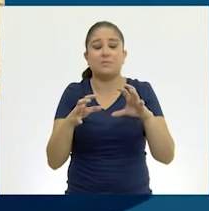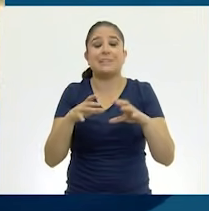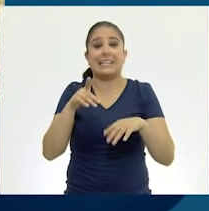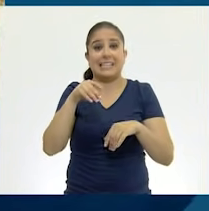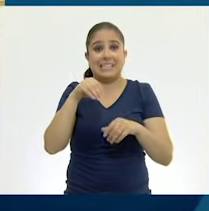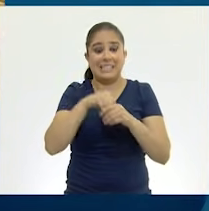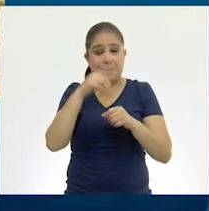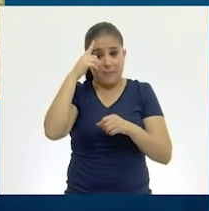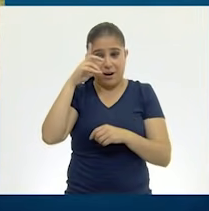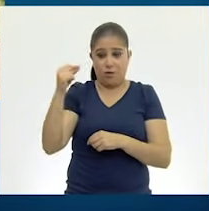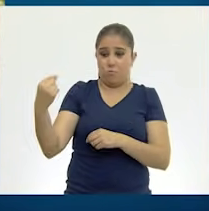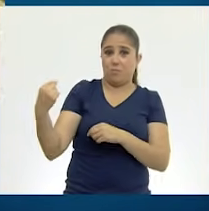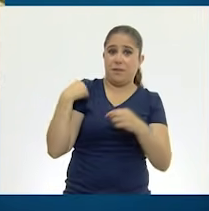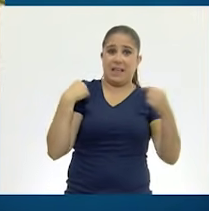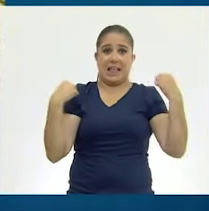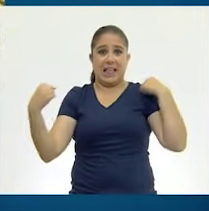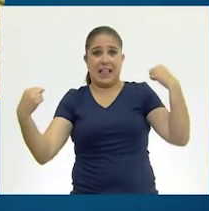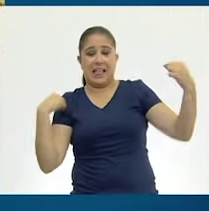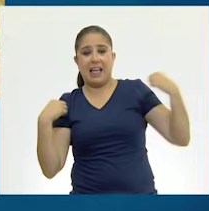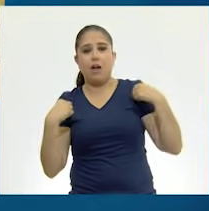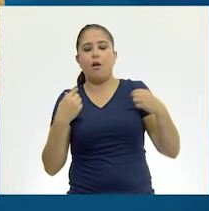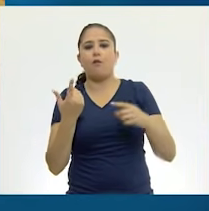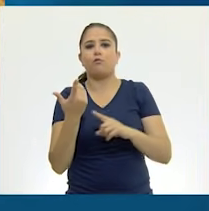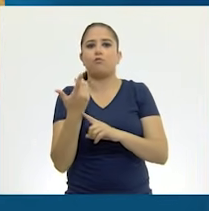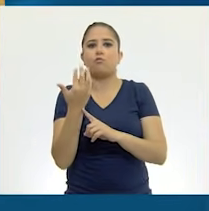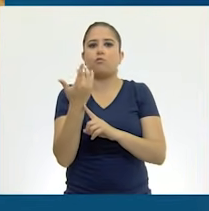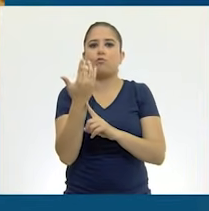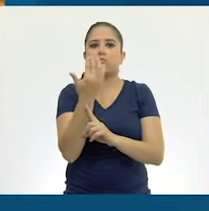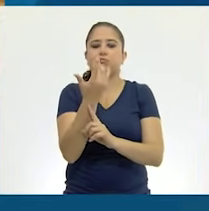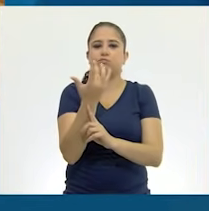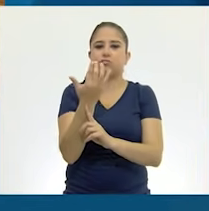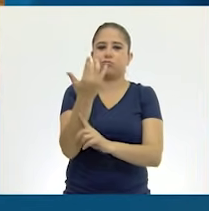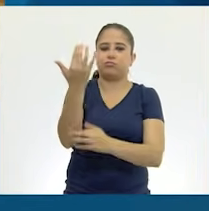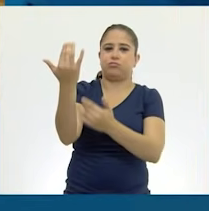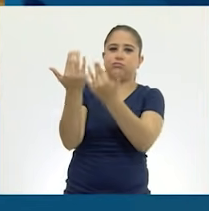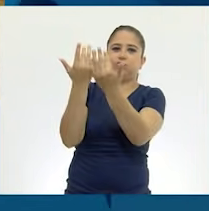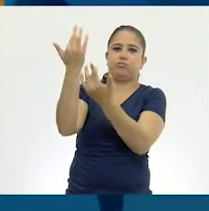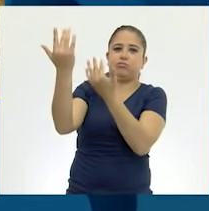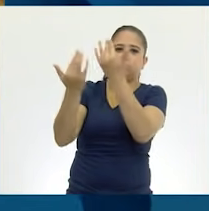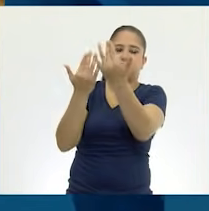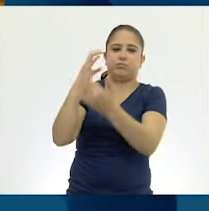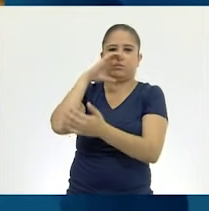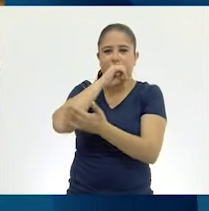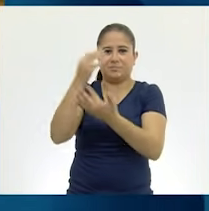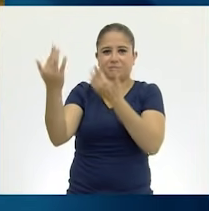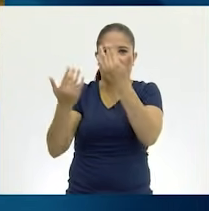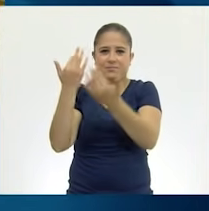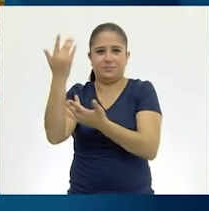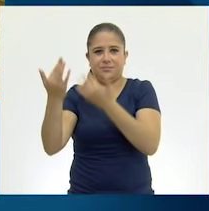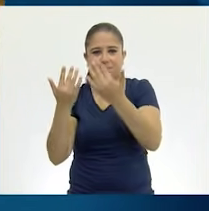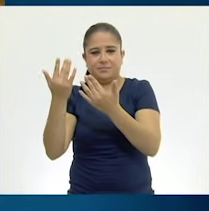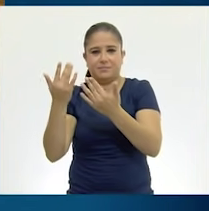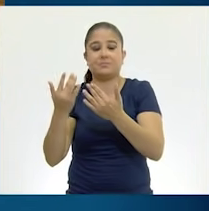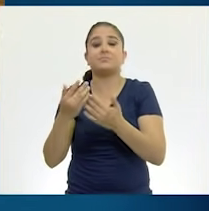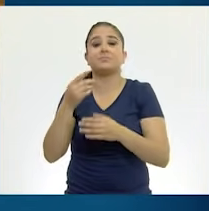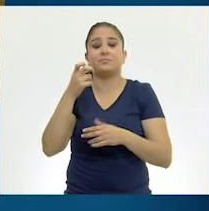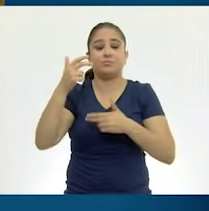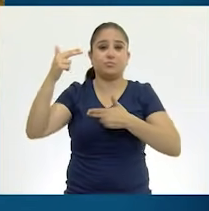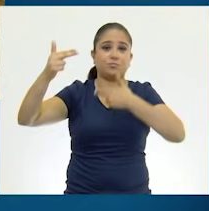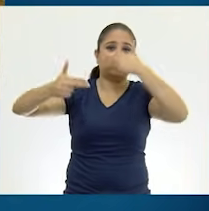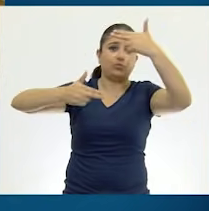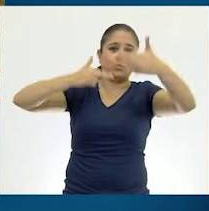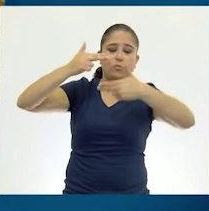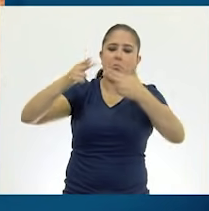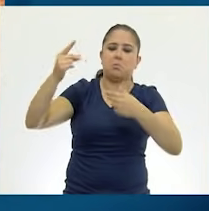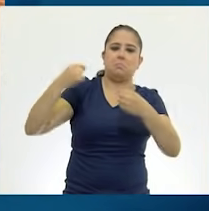para que no les picaran prendían fuego y quemaban la cagada de vaca. Y con el humo no